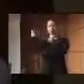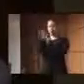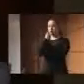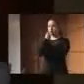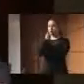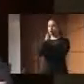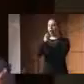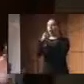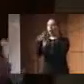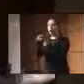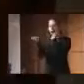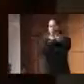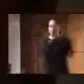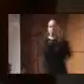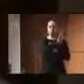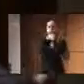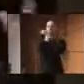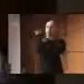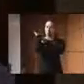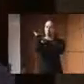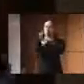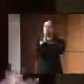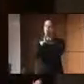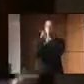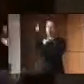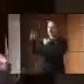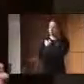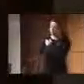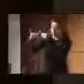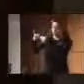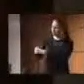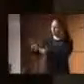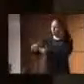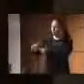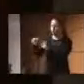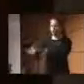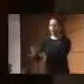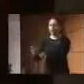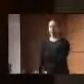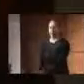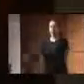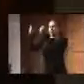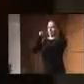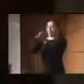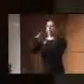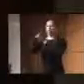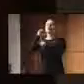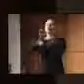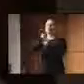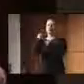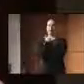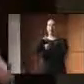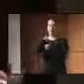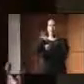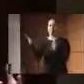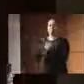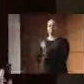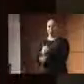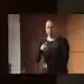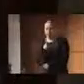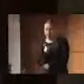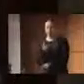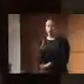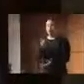la responsabilidad de la persona al individuo, del individuo a la sociedad. Es la sociedad la que tiene un problema, la sociedad no